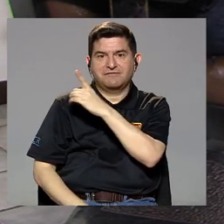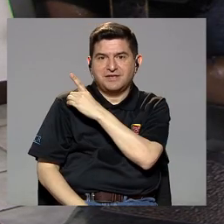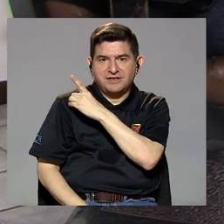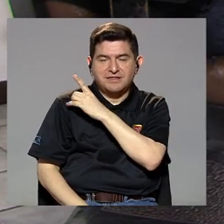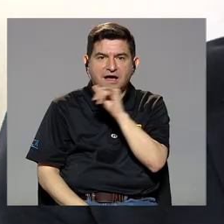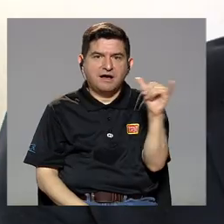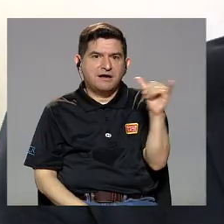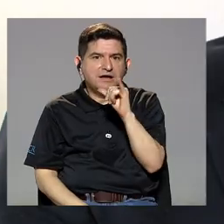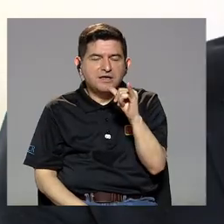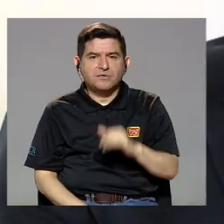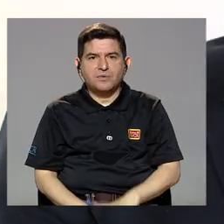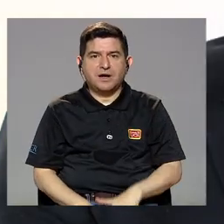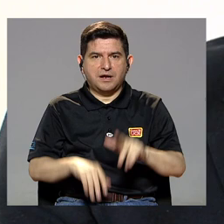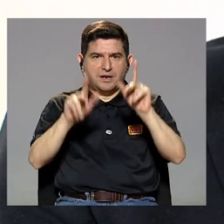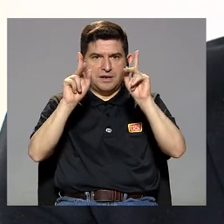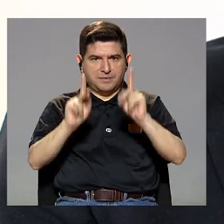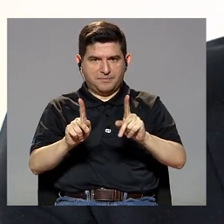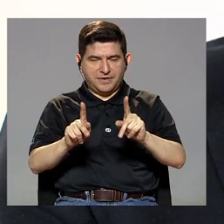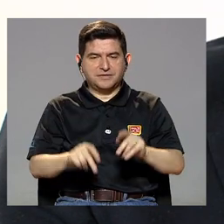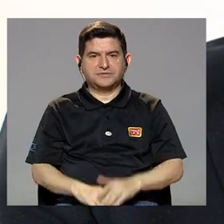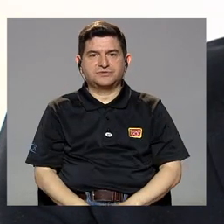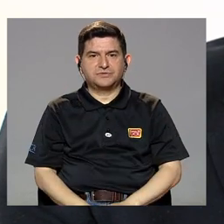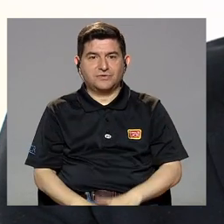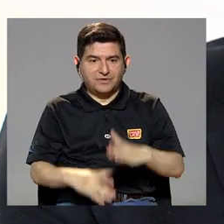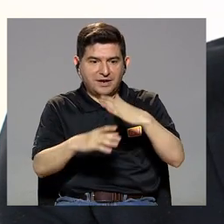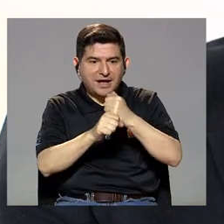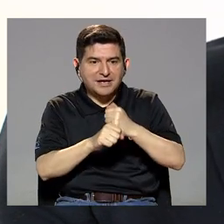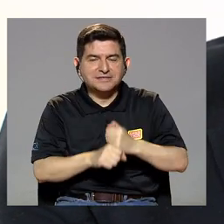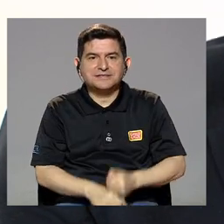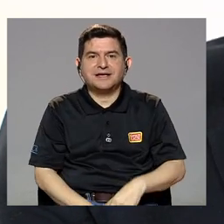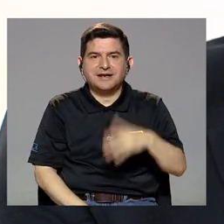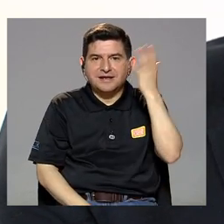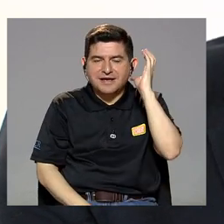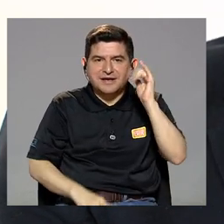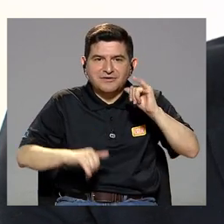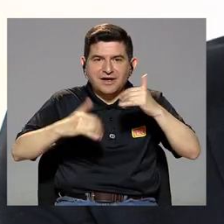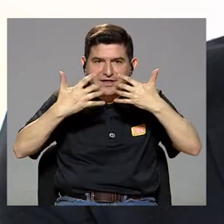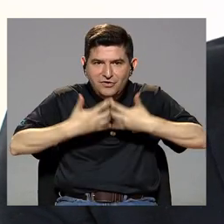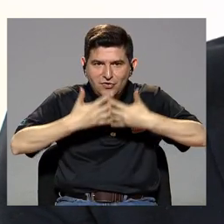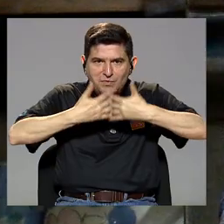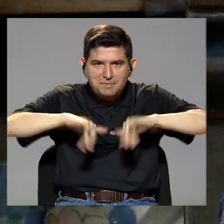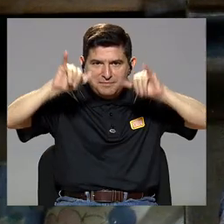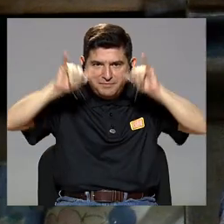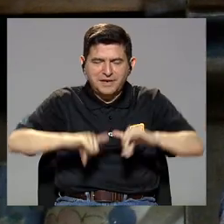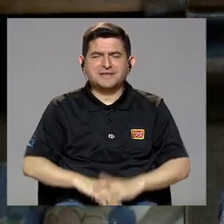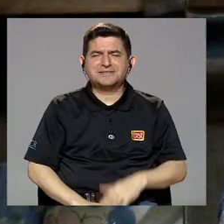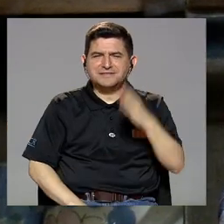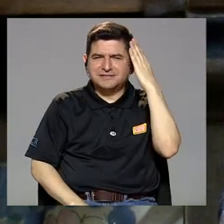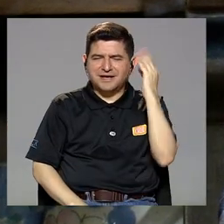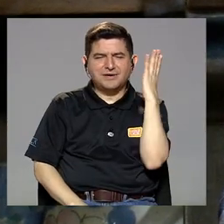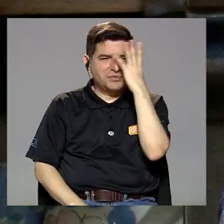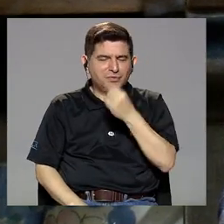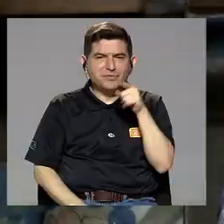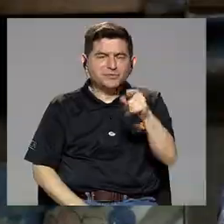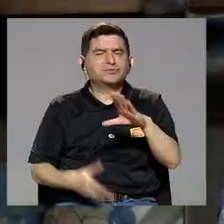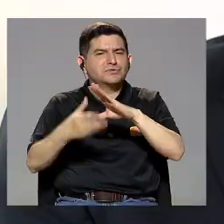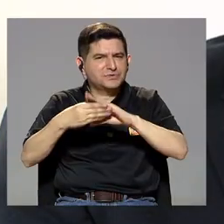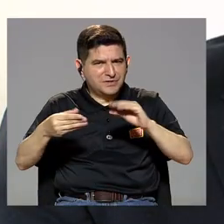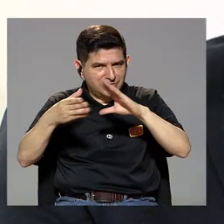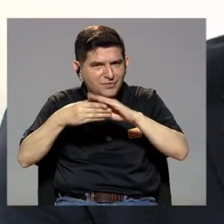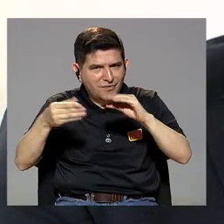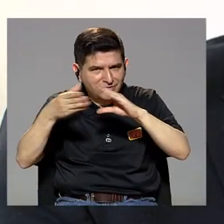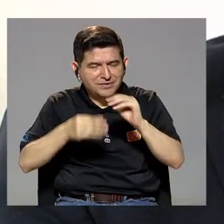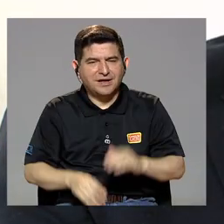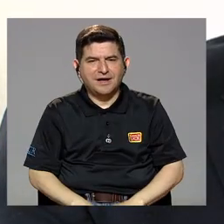también como alguien que tenía que hacer que las radios eso estuviese hay una anécdota muy linda que tiene ustedes donde usted me contaba que